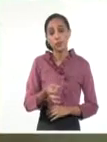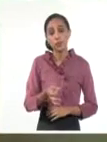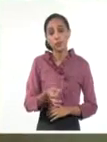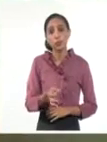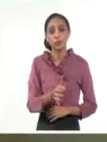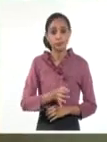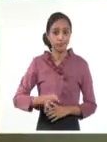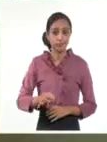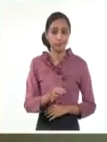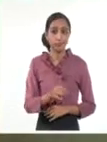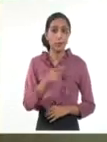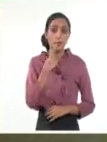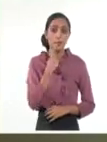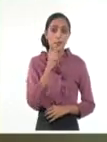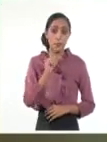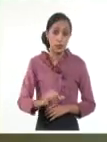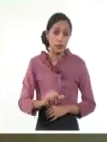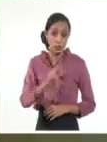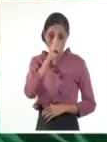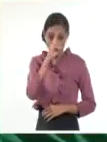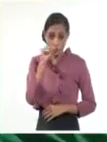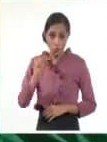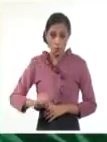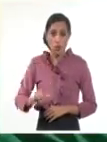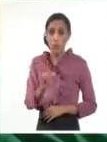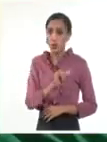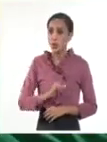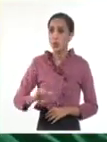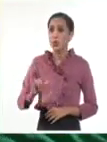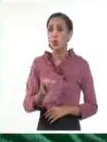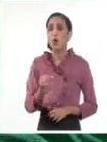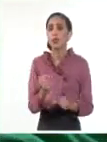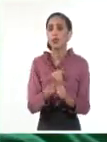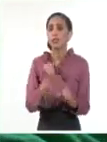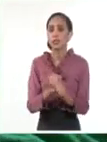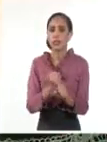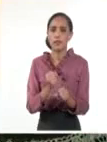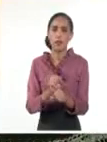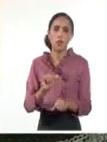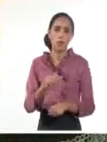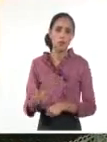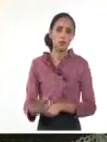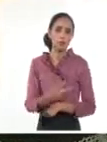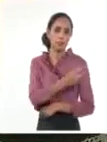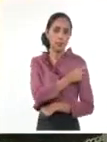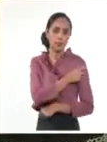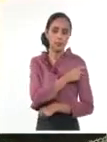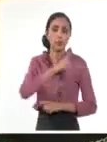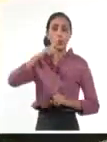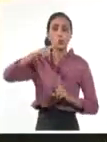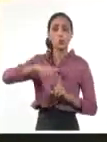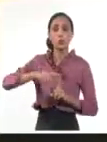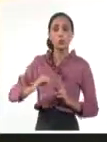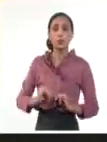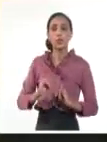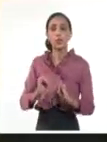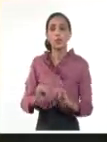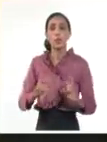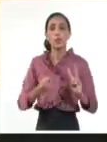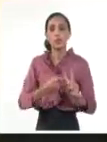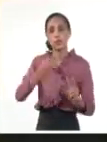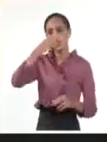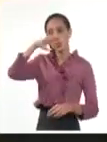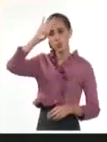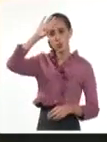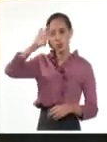para quienes desde el sector de la salud combaten en primera línea a la pandemia desde las tunas natacha días bardón